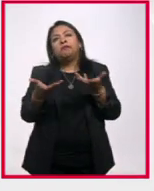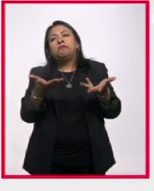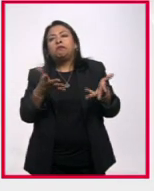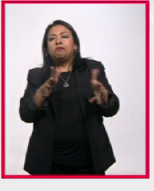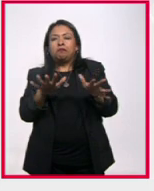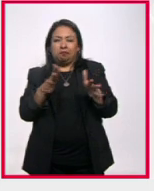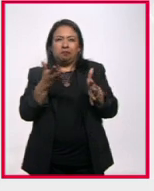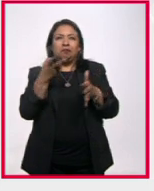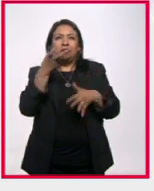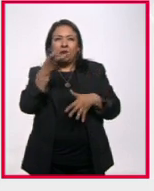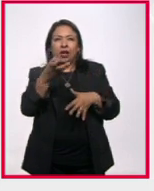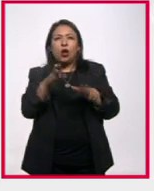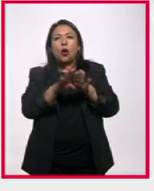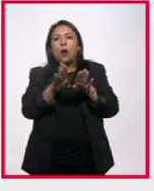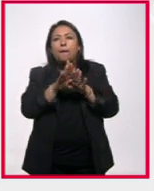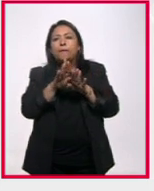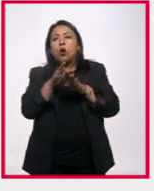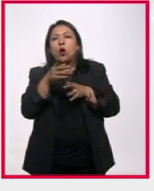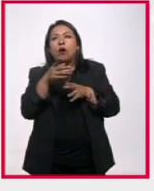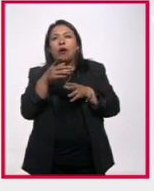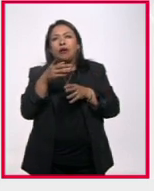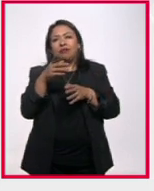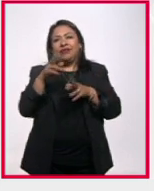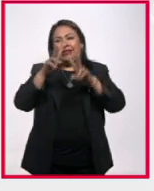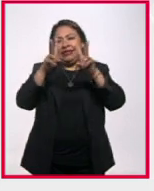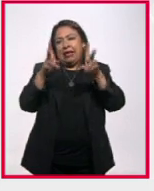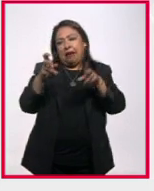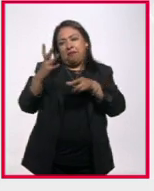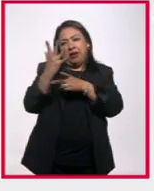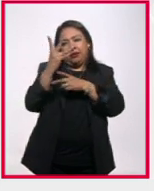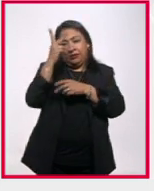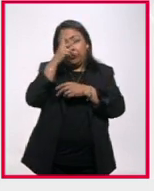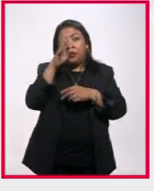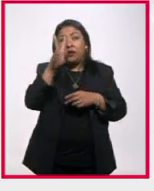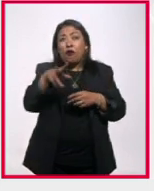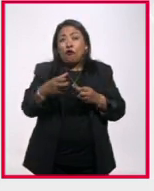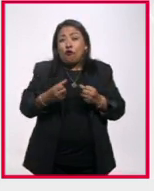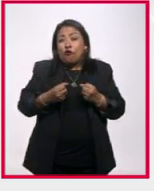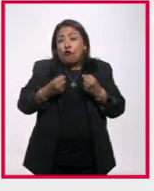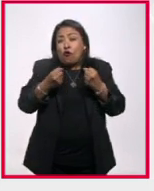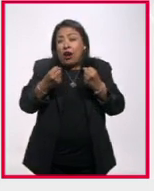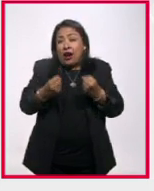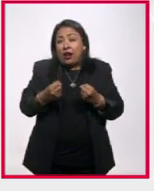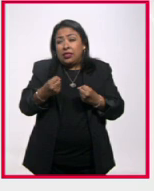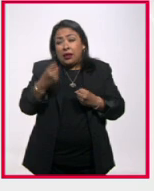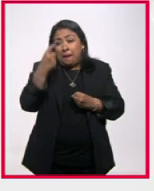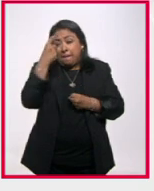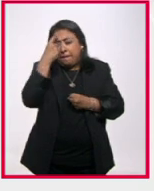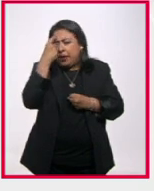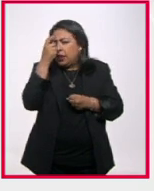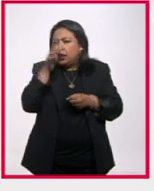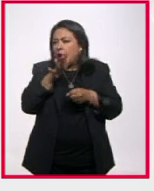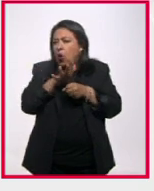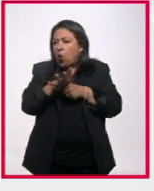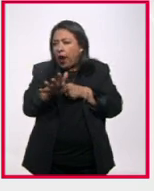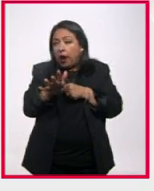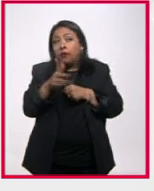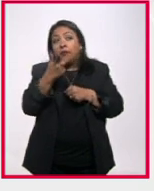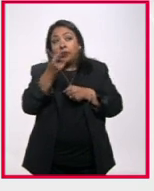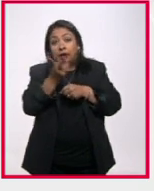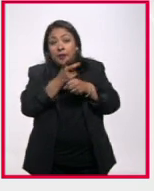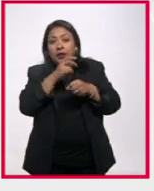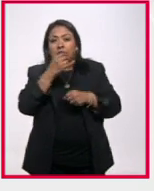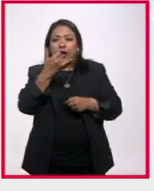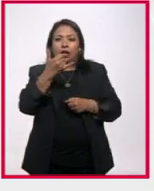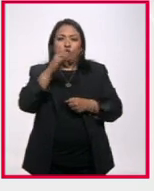menos por estos territorios ocultos a los que te refieres, Laura. ¿Qué tan poderosa es la mente? Ahí está la invitación.